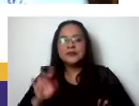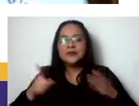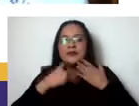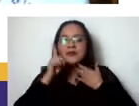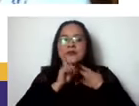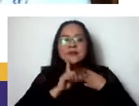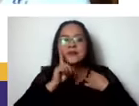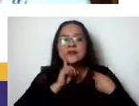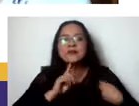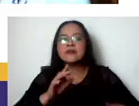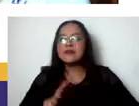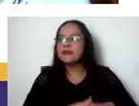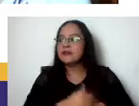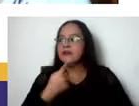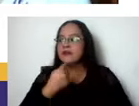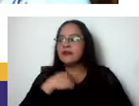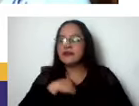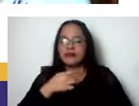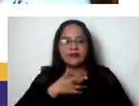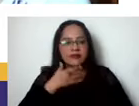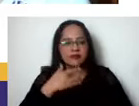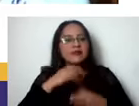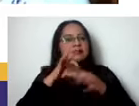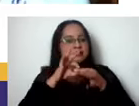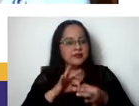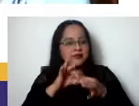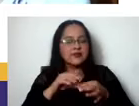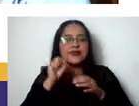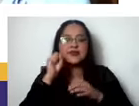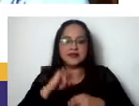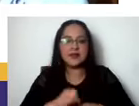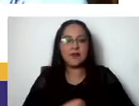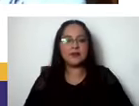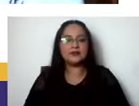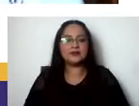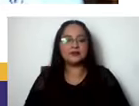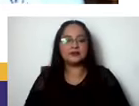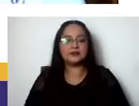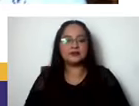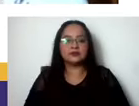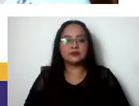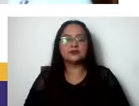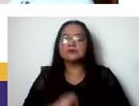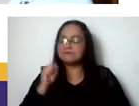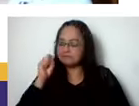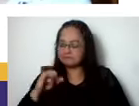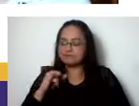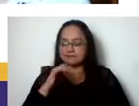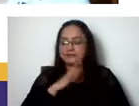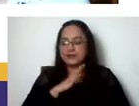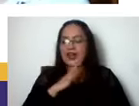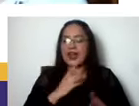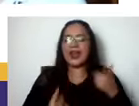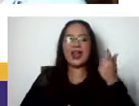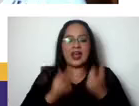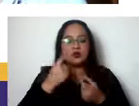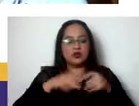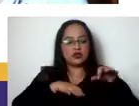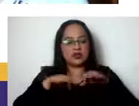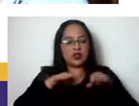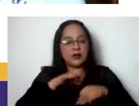está totalmente vinculado. Sí, yo lo pensaba, porque hay trabajos, como tú dices,